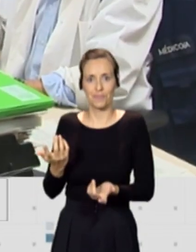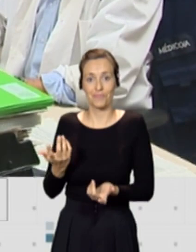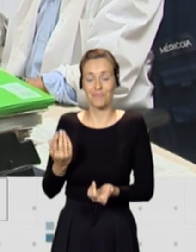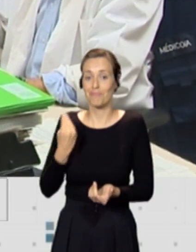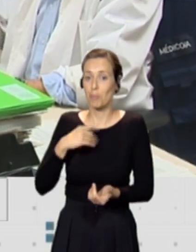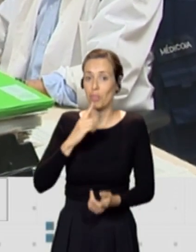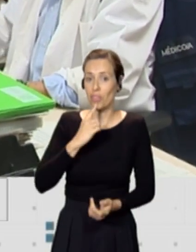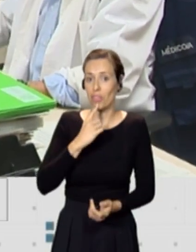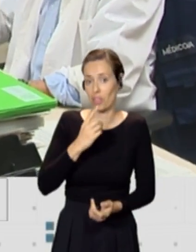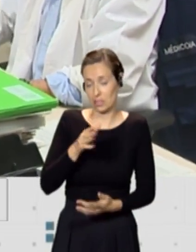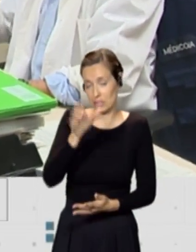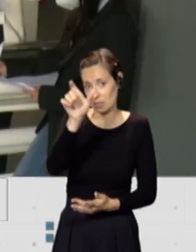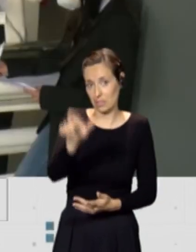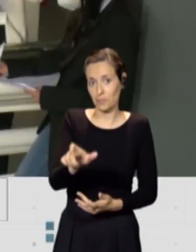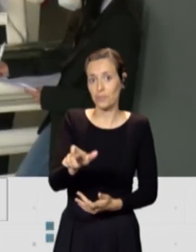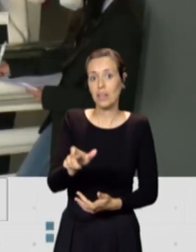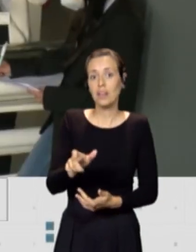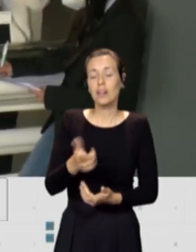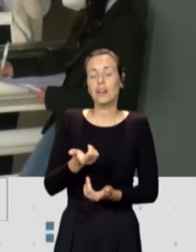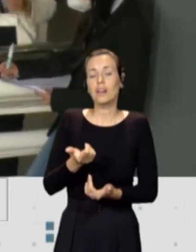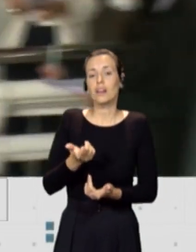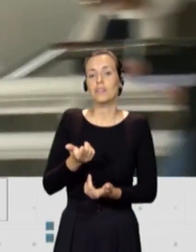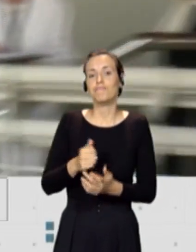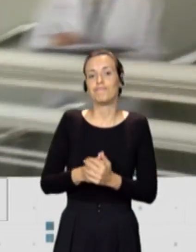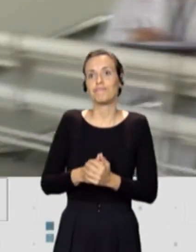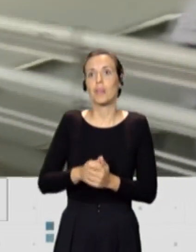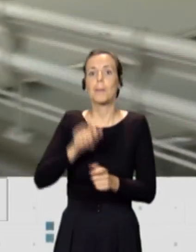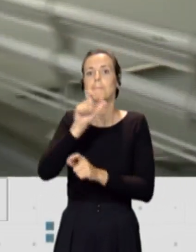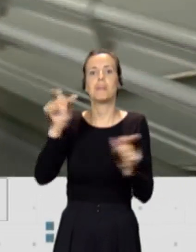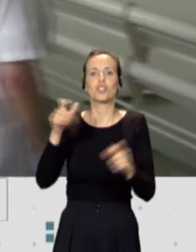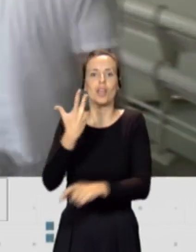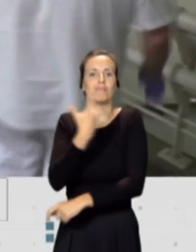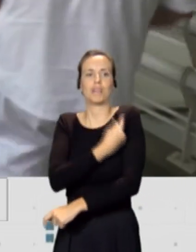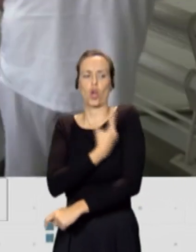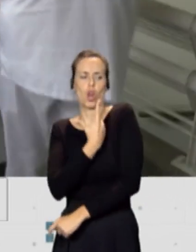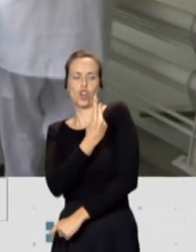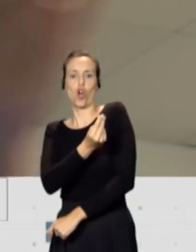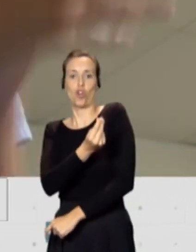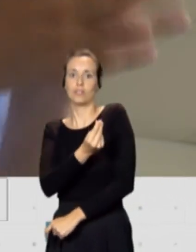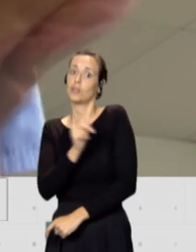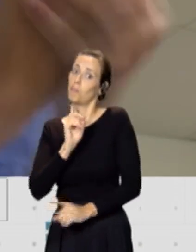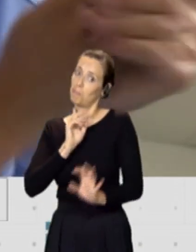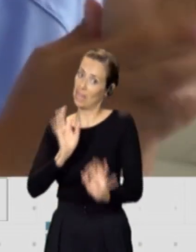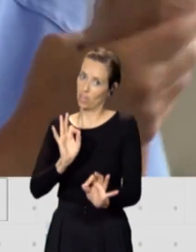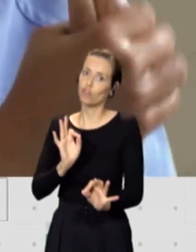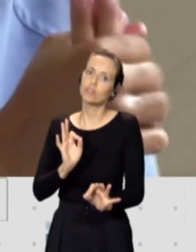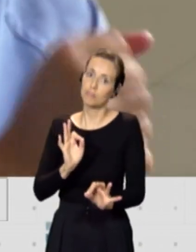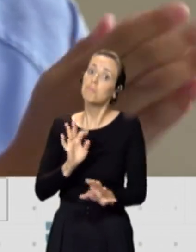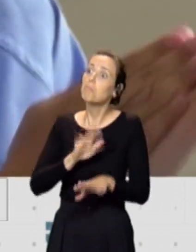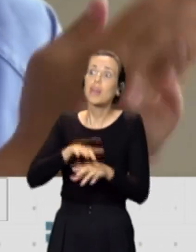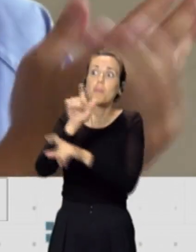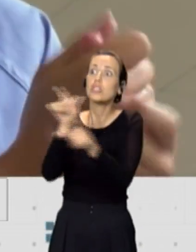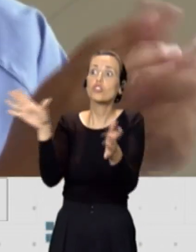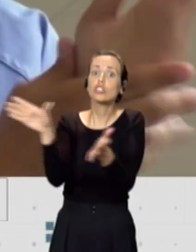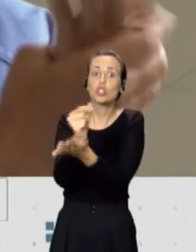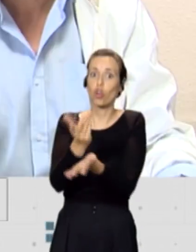las corrientes de personas que niegan los beneficios de la vacunación son muy peligrosas para toda la población.